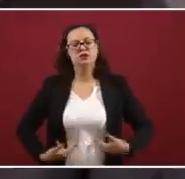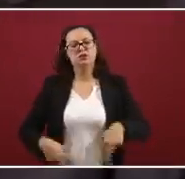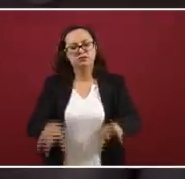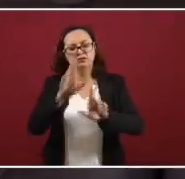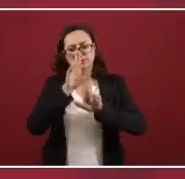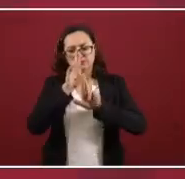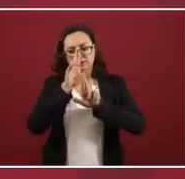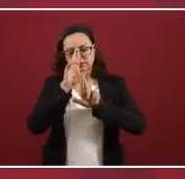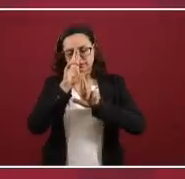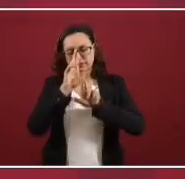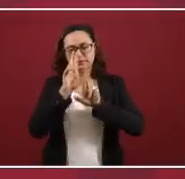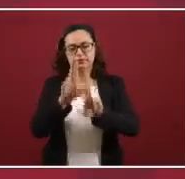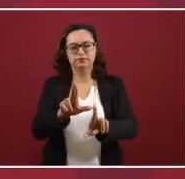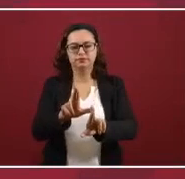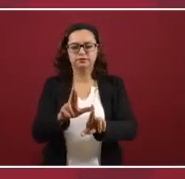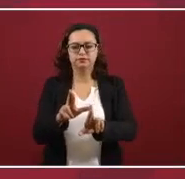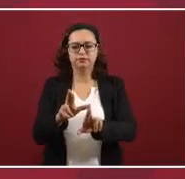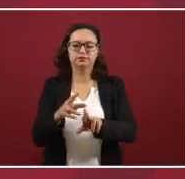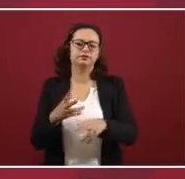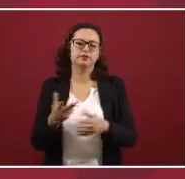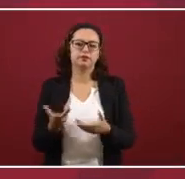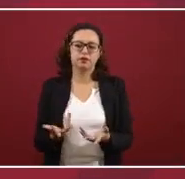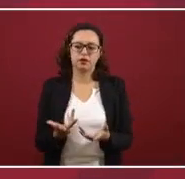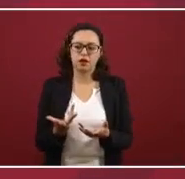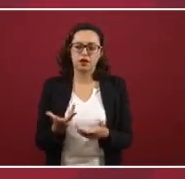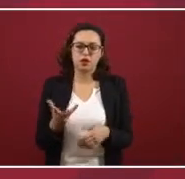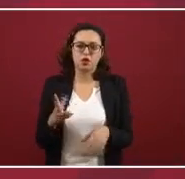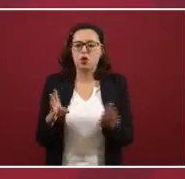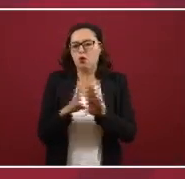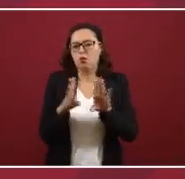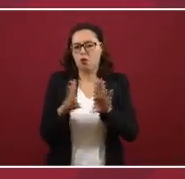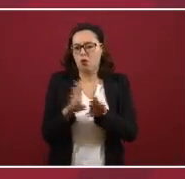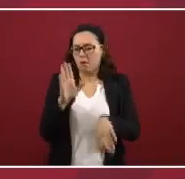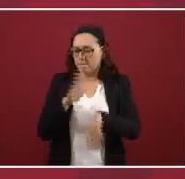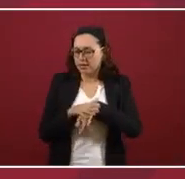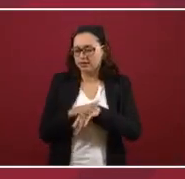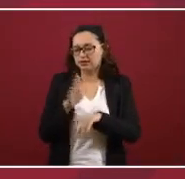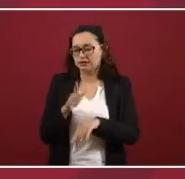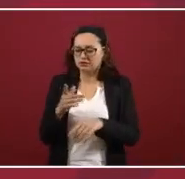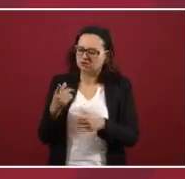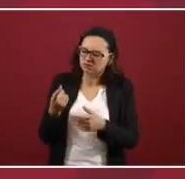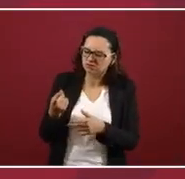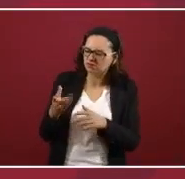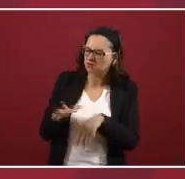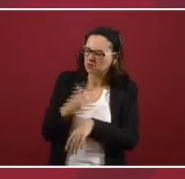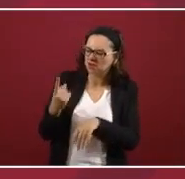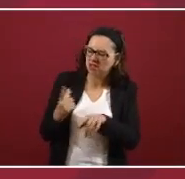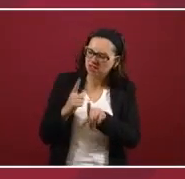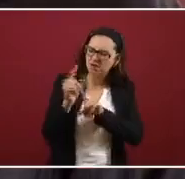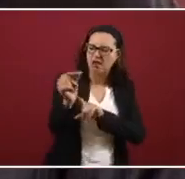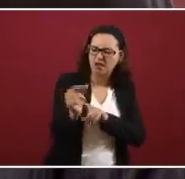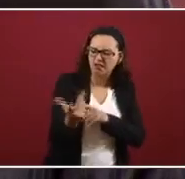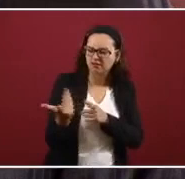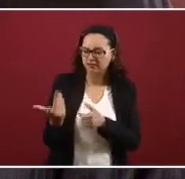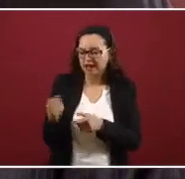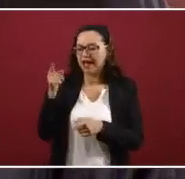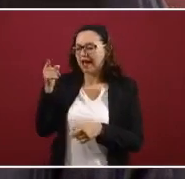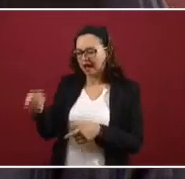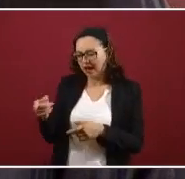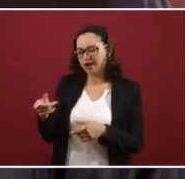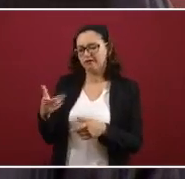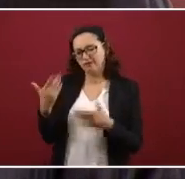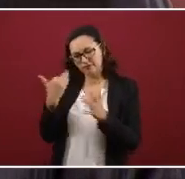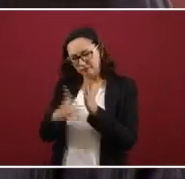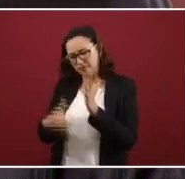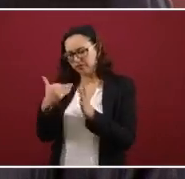insistiendo en atender las causas, apoyando actividades productivas en los lugares de